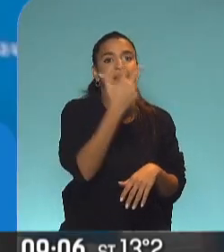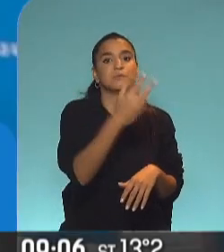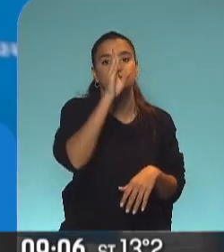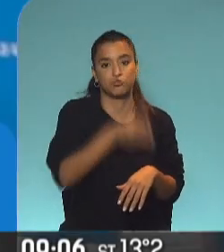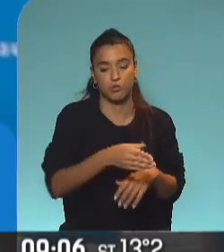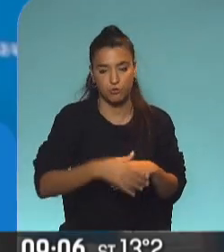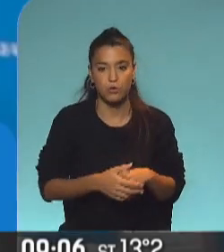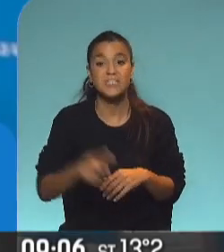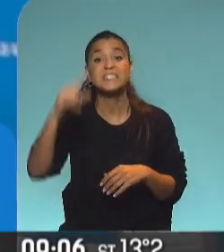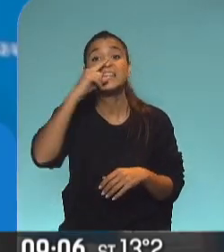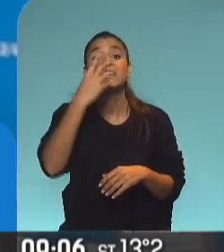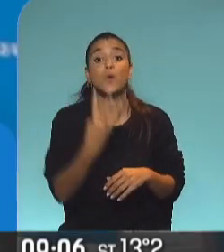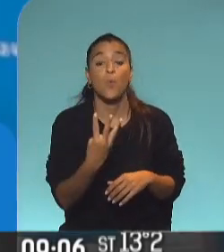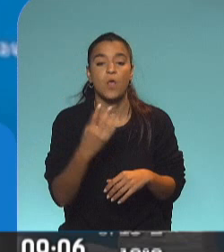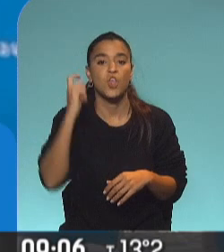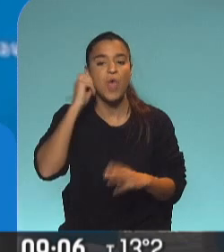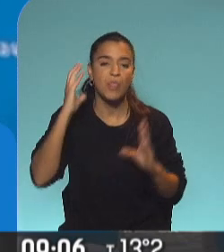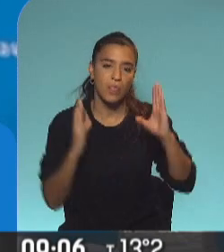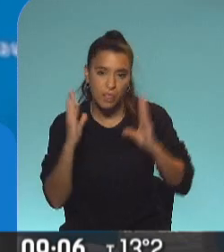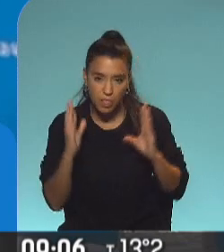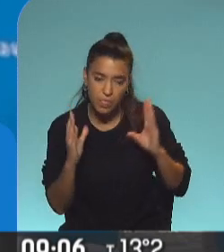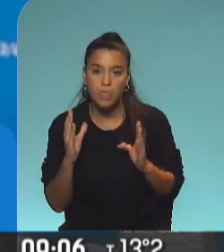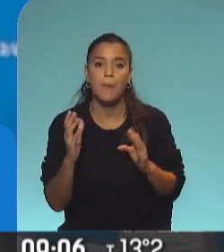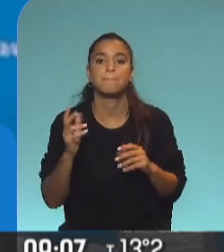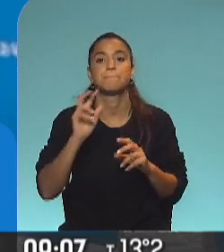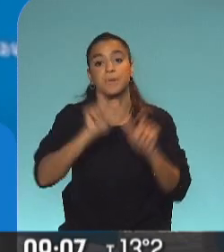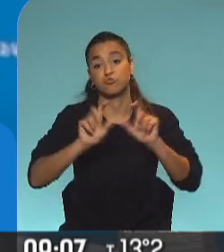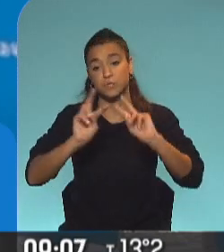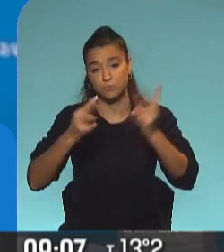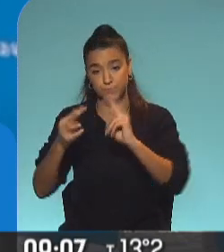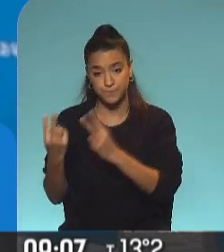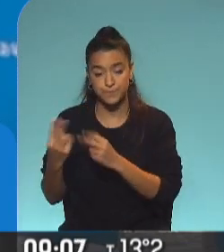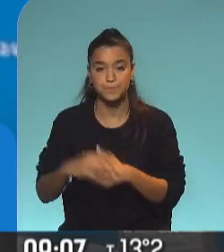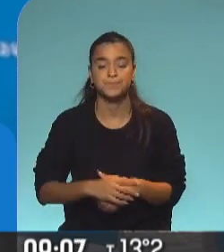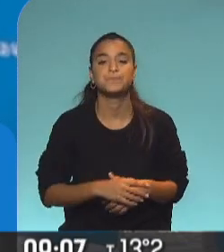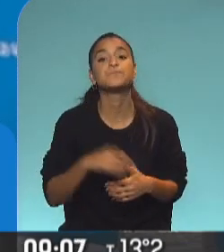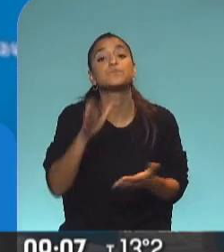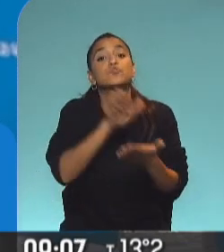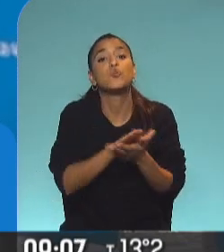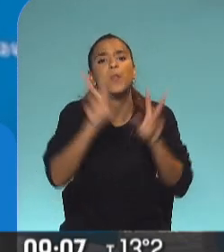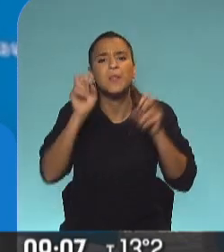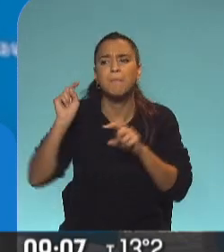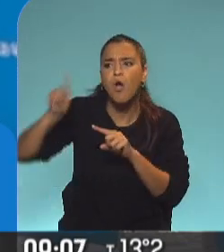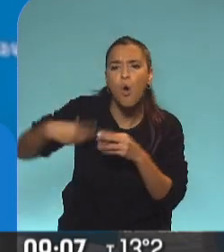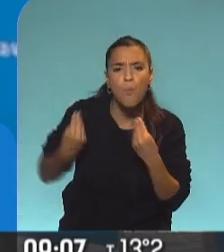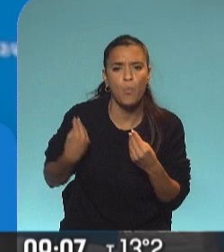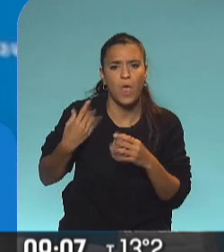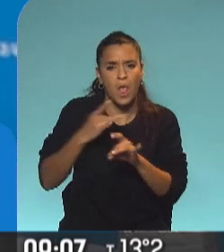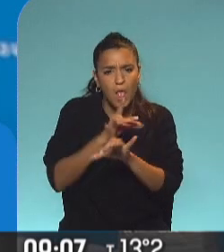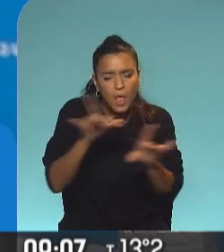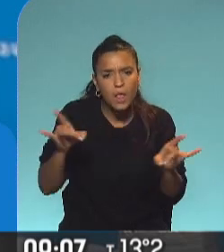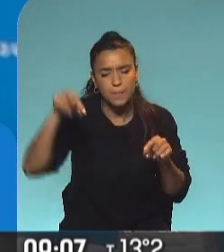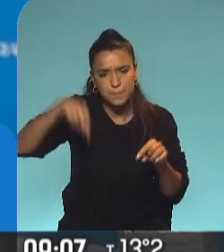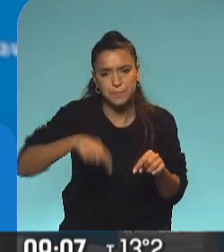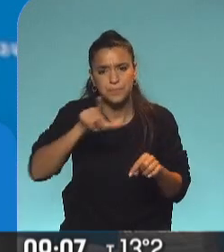58,3%. 74 es la edad media de las personas fallecidas. Con respecto al origen de la infección en